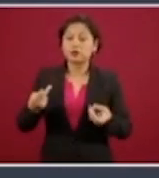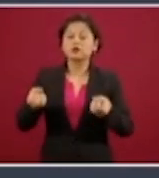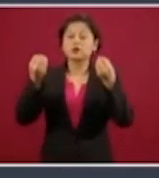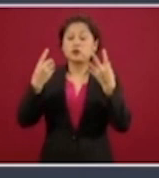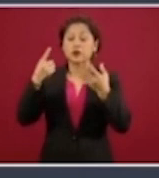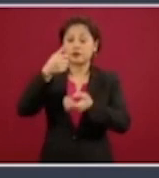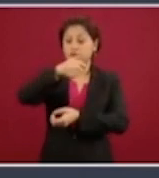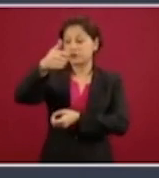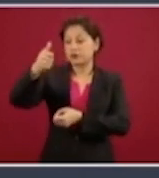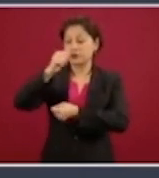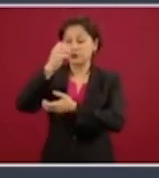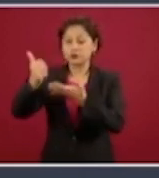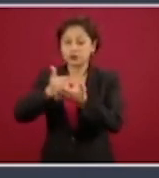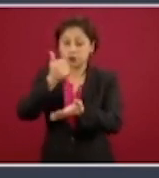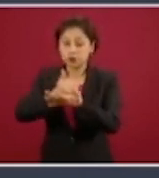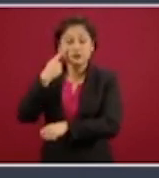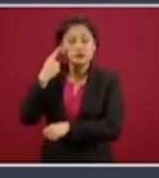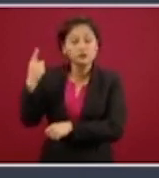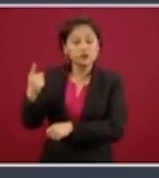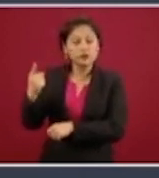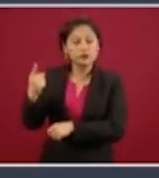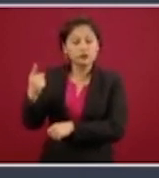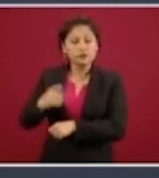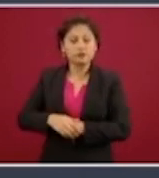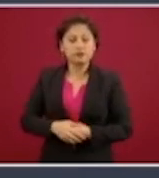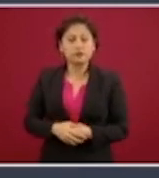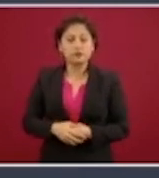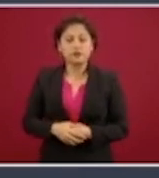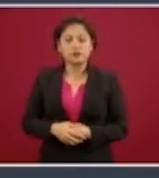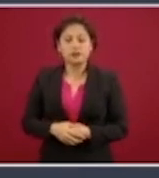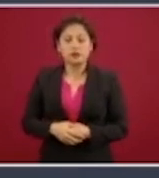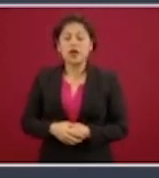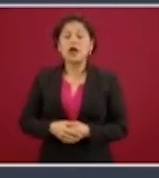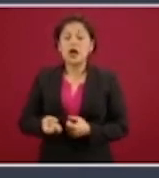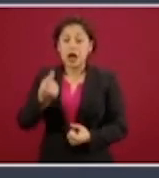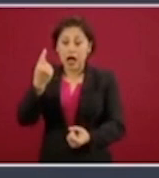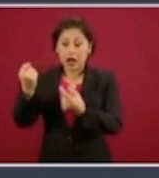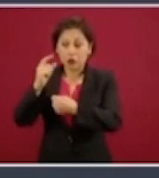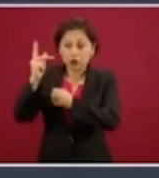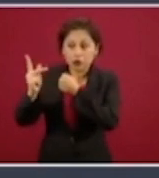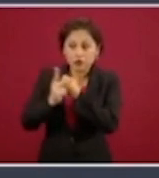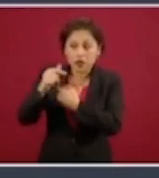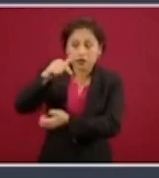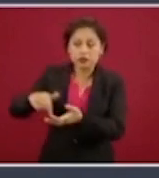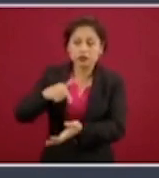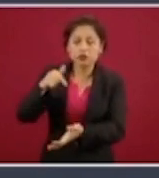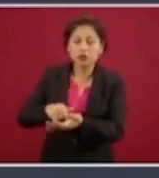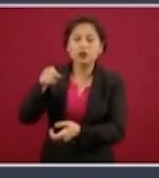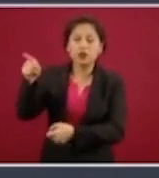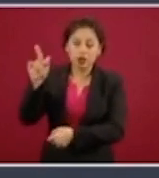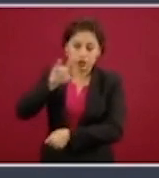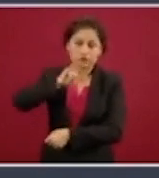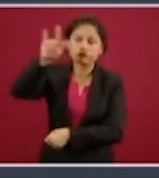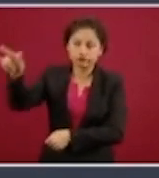mejor dicho. Y hay varias características. Hay unos que están donde sí hay vuelos comerciales, que son los menos. Luego tenemos